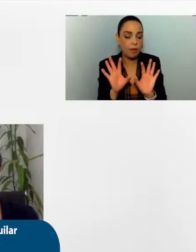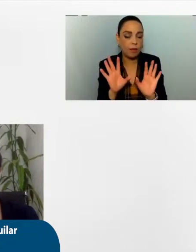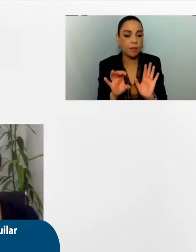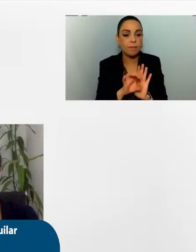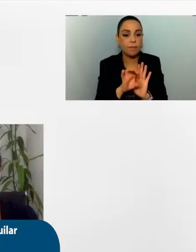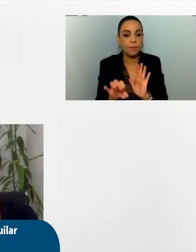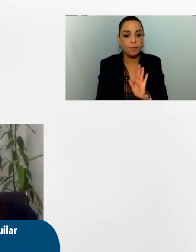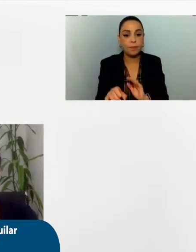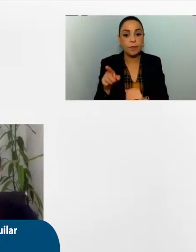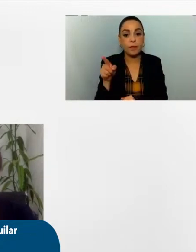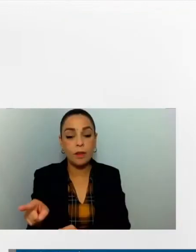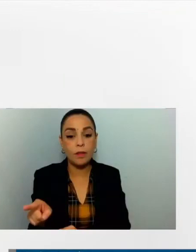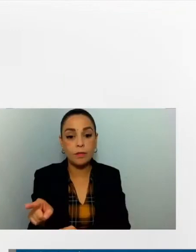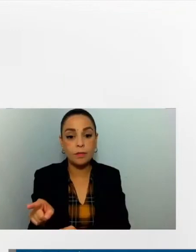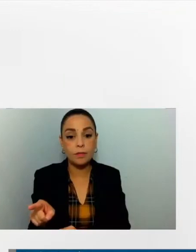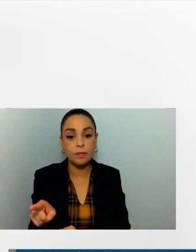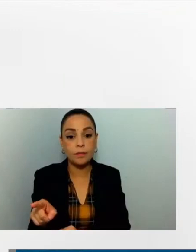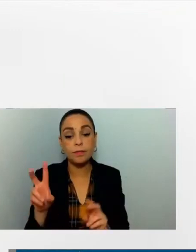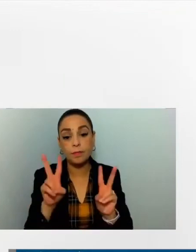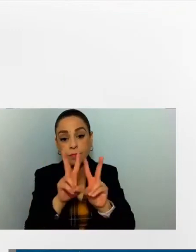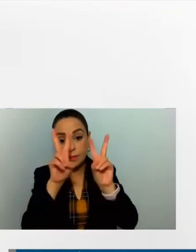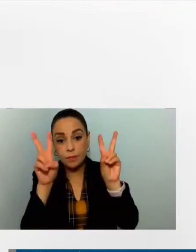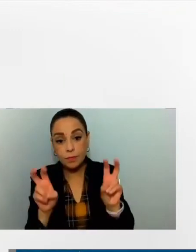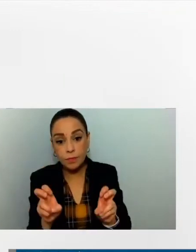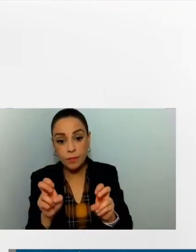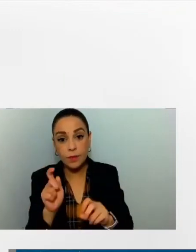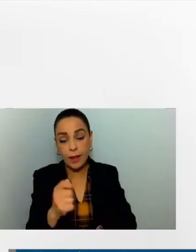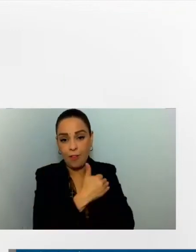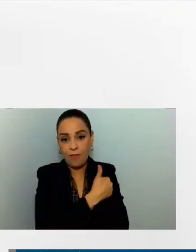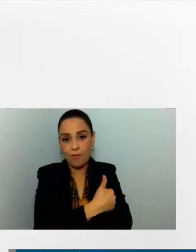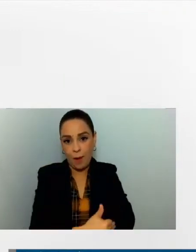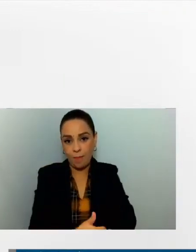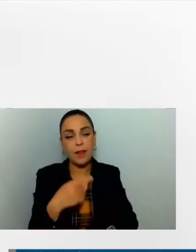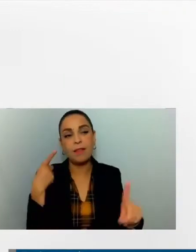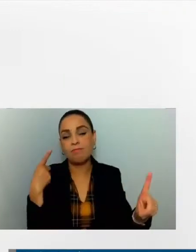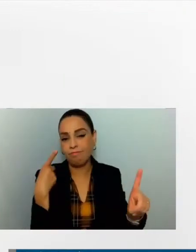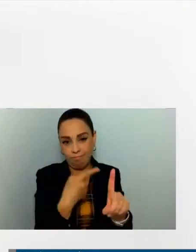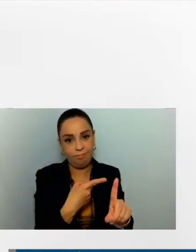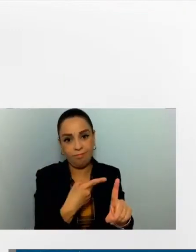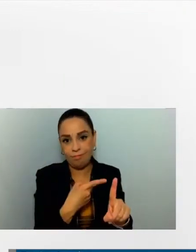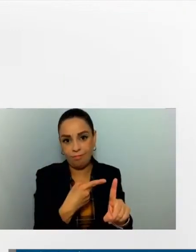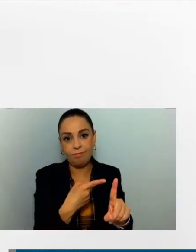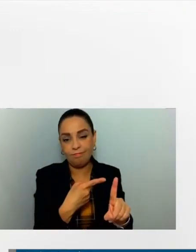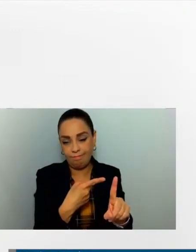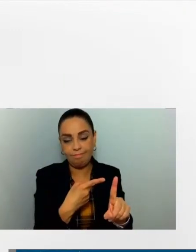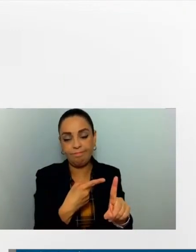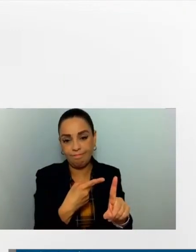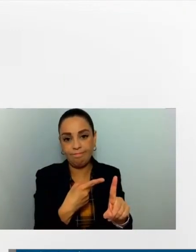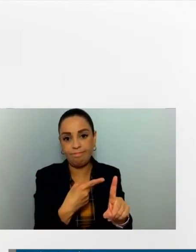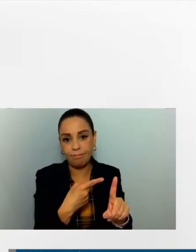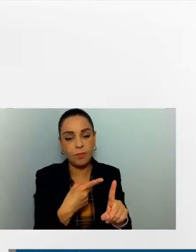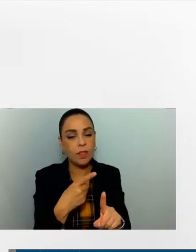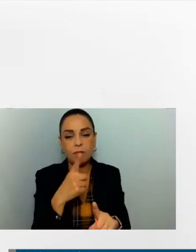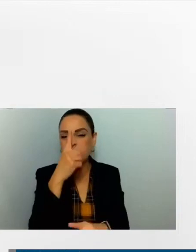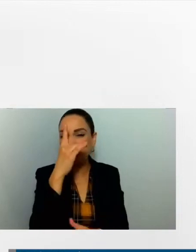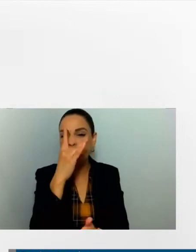jurisprudencial, pero sobre todo cuando hablamos de materia familiar. Entonces, creo que simplemente abonaría.